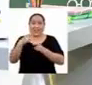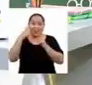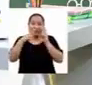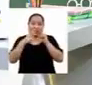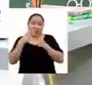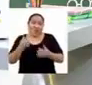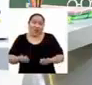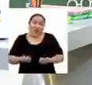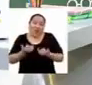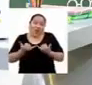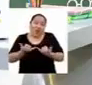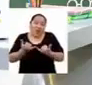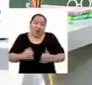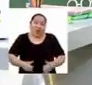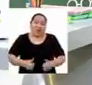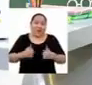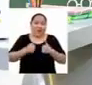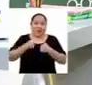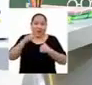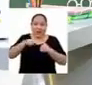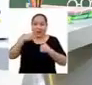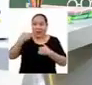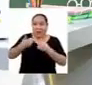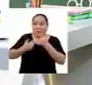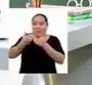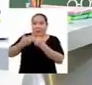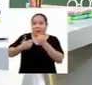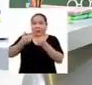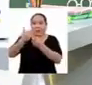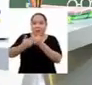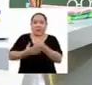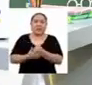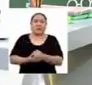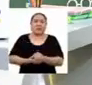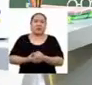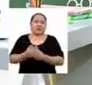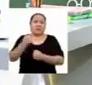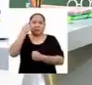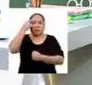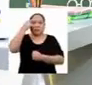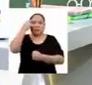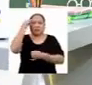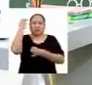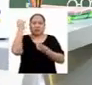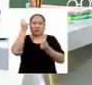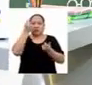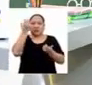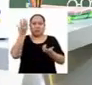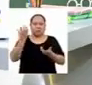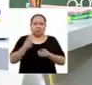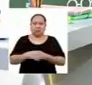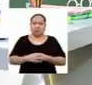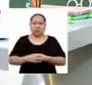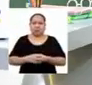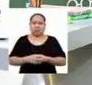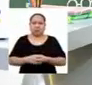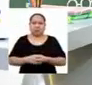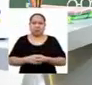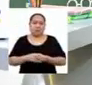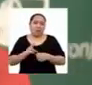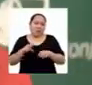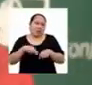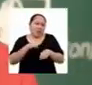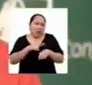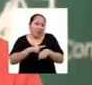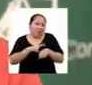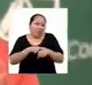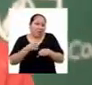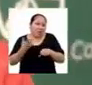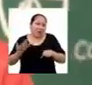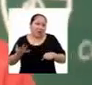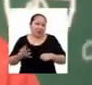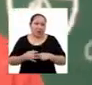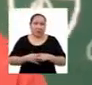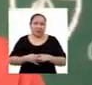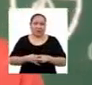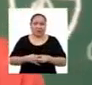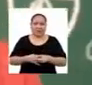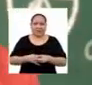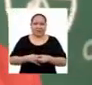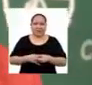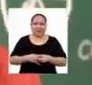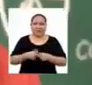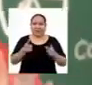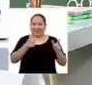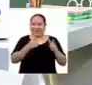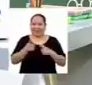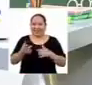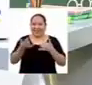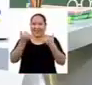vivimos y esos procesos los realizamos intuitivamente, o sea, de manera natural. Listo, ya